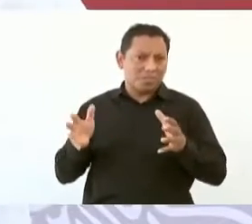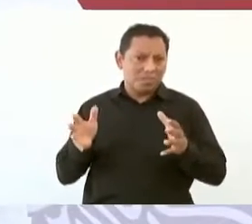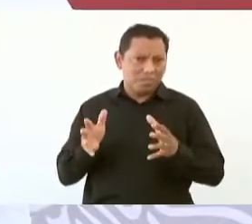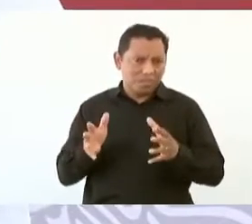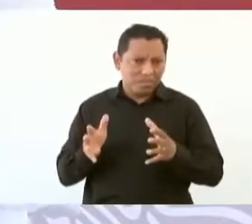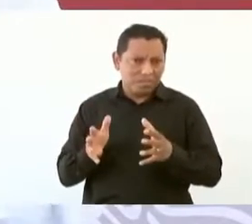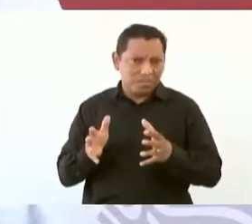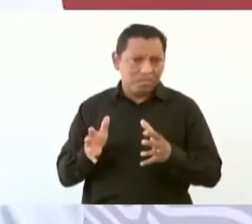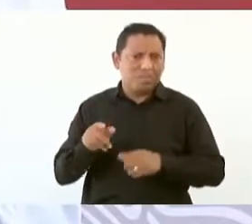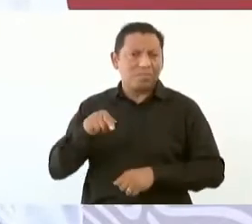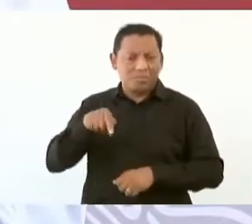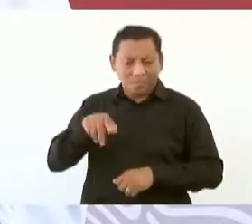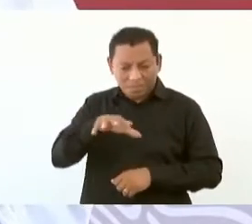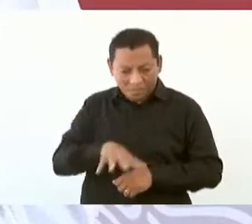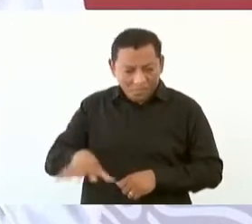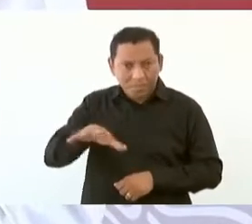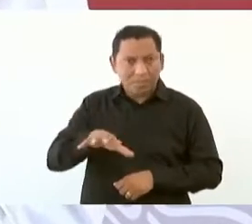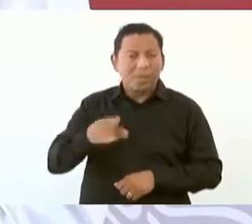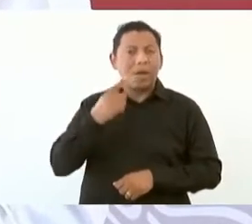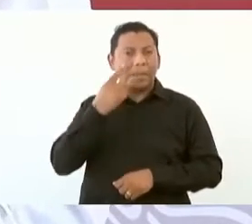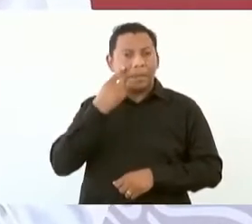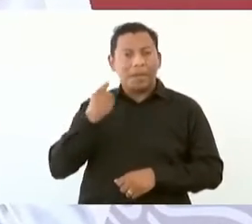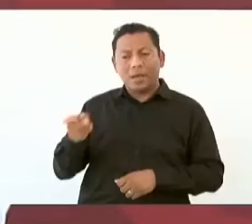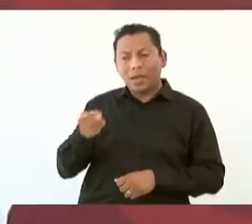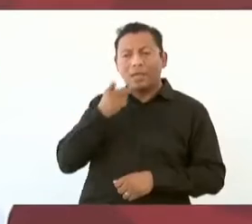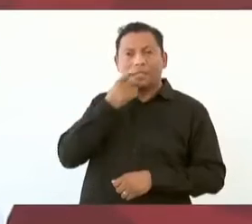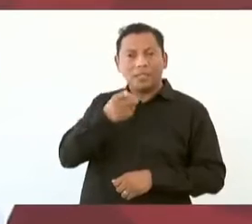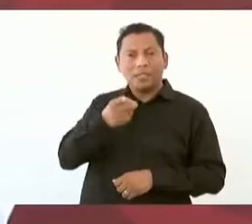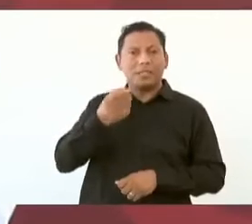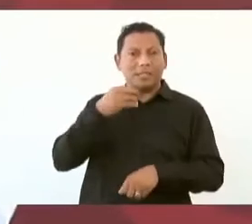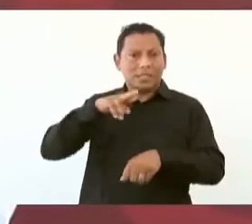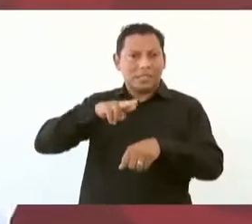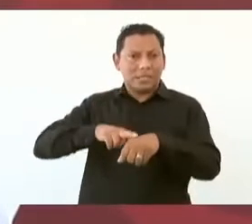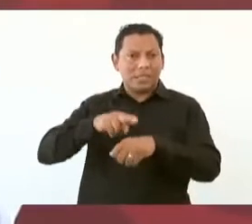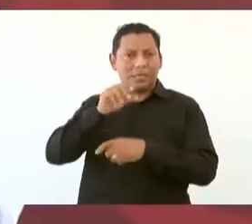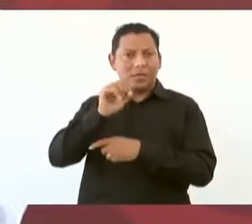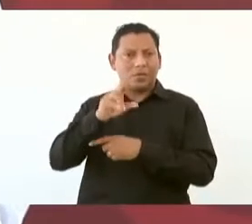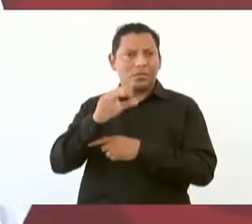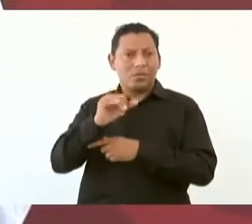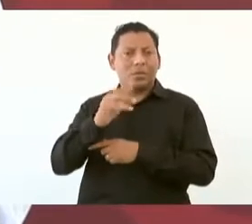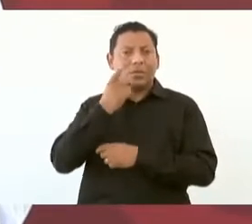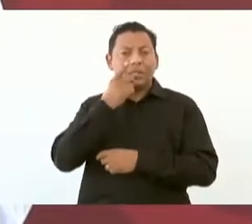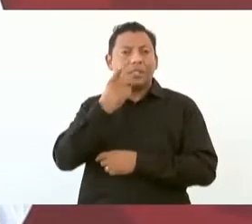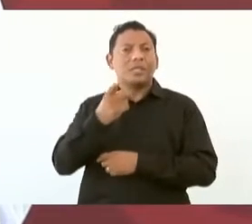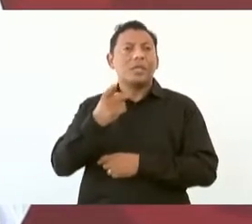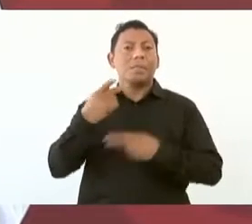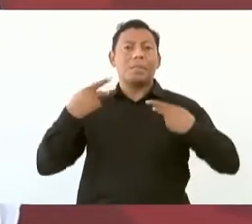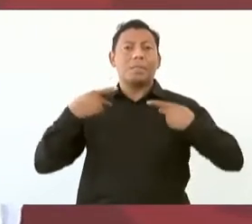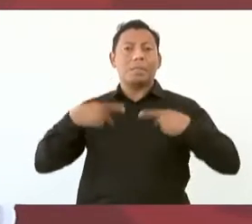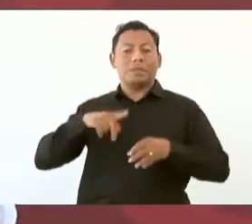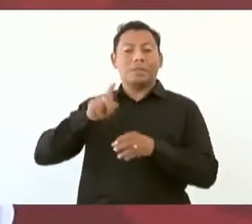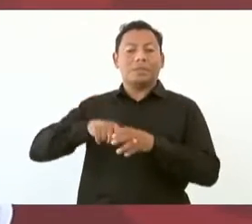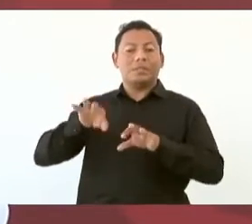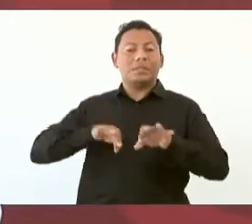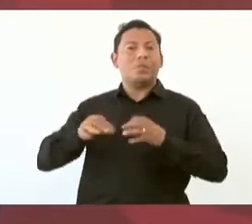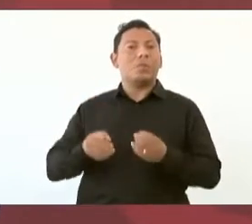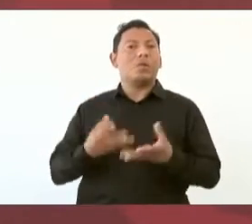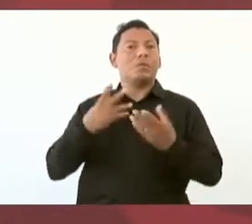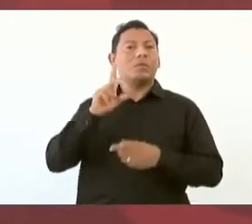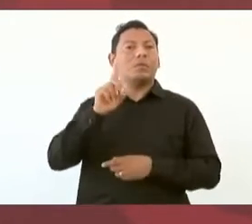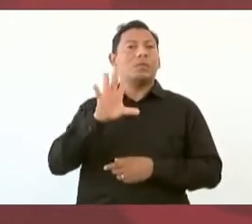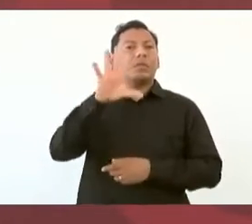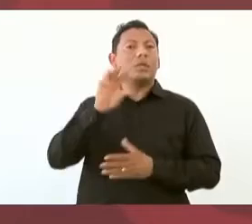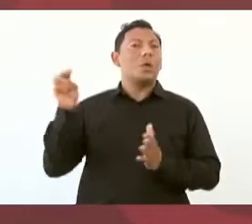Aquí nos informó Rocío que hay 35,000 trabajadores, pero cuando ya